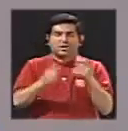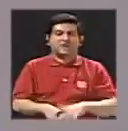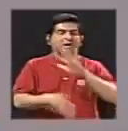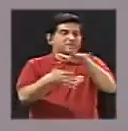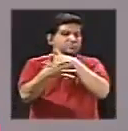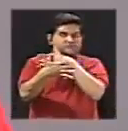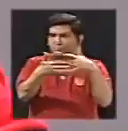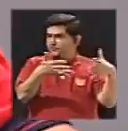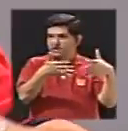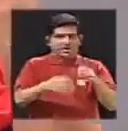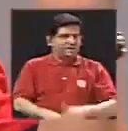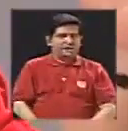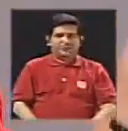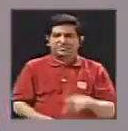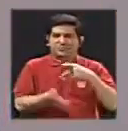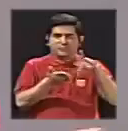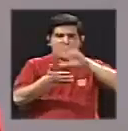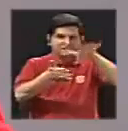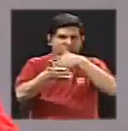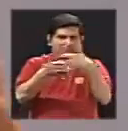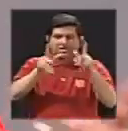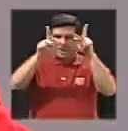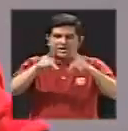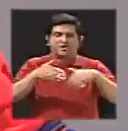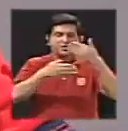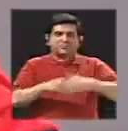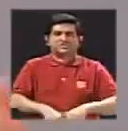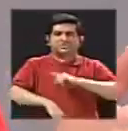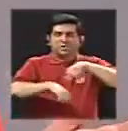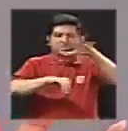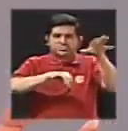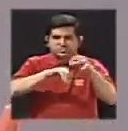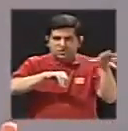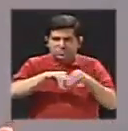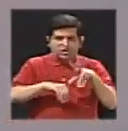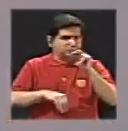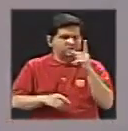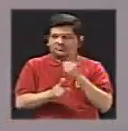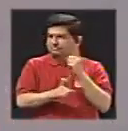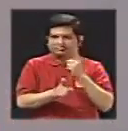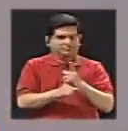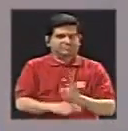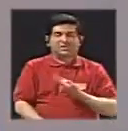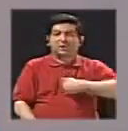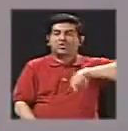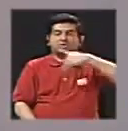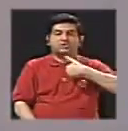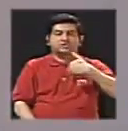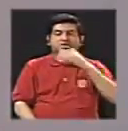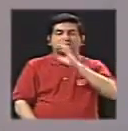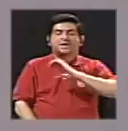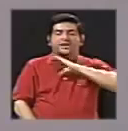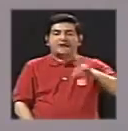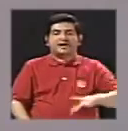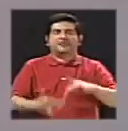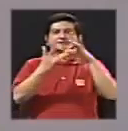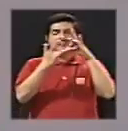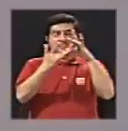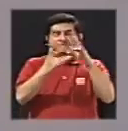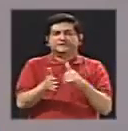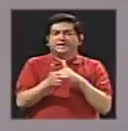jornada. No se le paga una jornada a la gente y después horas extra, etcétera. Eso no es así. Nosotros tenemos particularidades